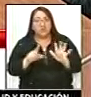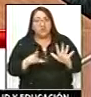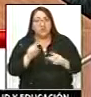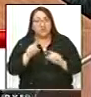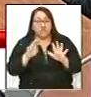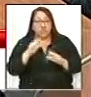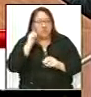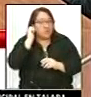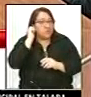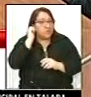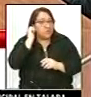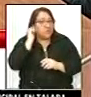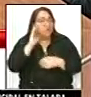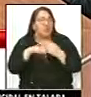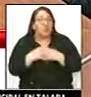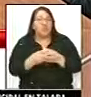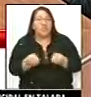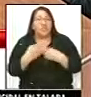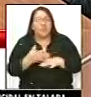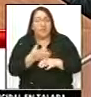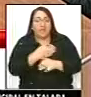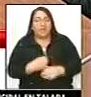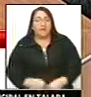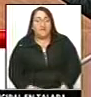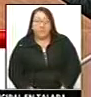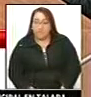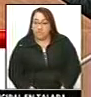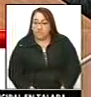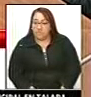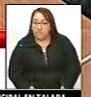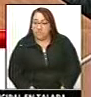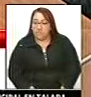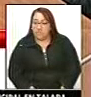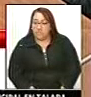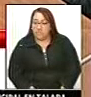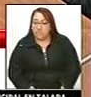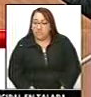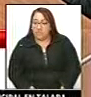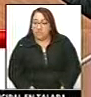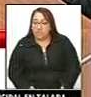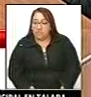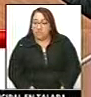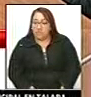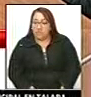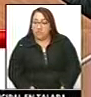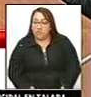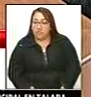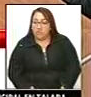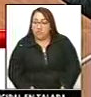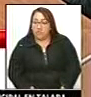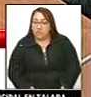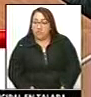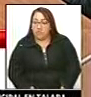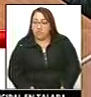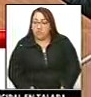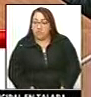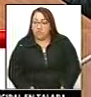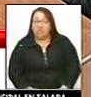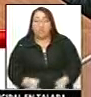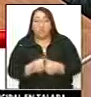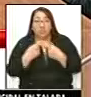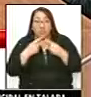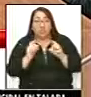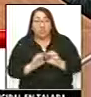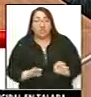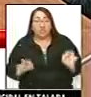29.719, ¿no? Justamente los que les mencionaba anteriormente, tanto la educación, orientación y difusión y fortalecimiento del sistema. La difusión